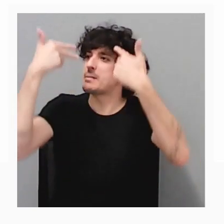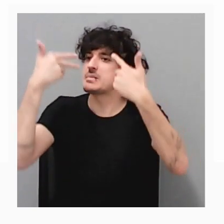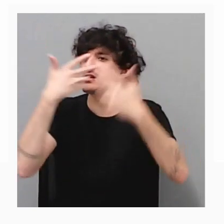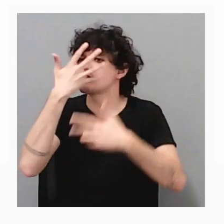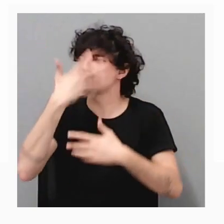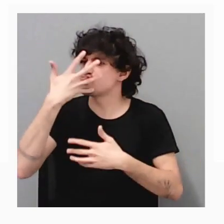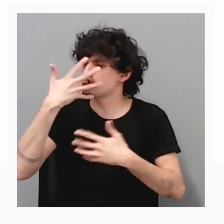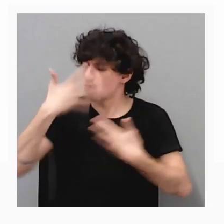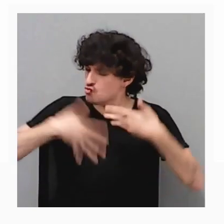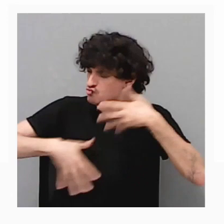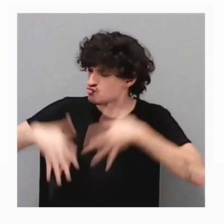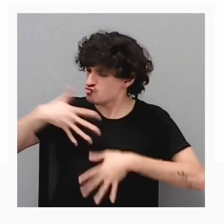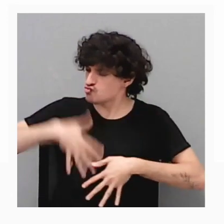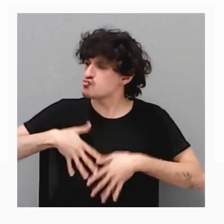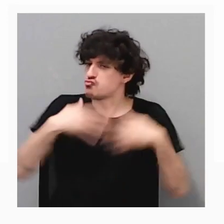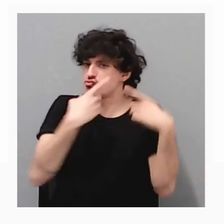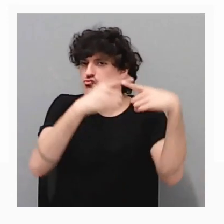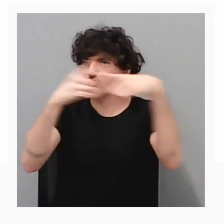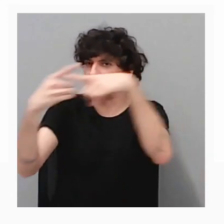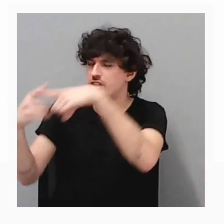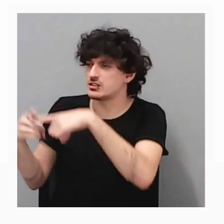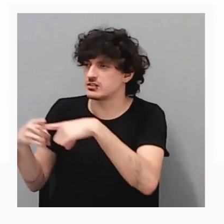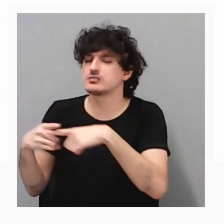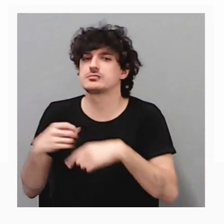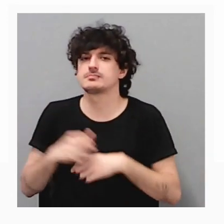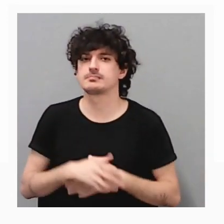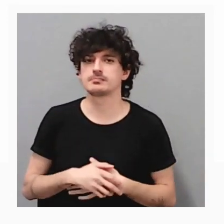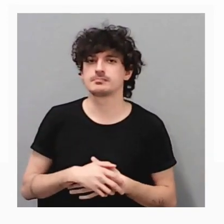muy diversos que aportamos en las formaciones que realizamos.